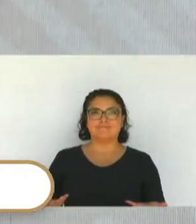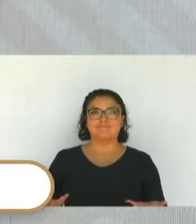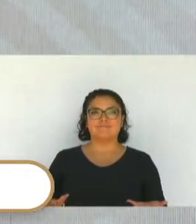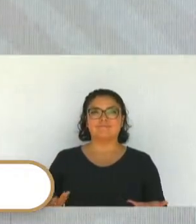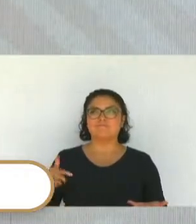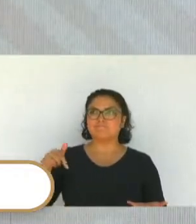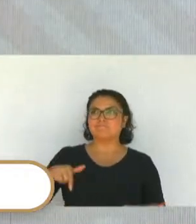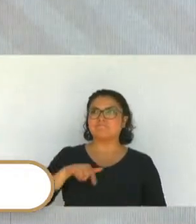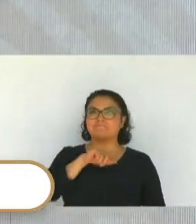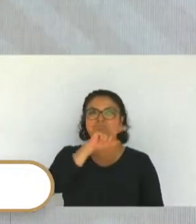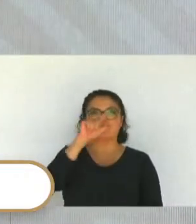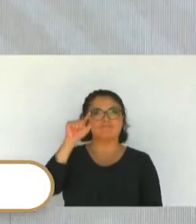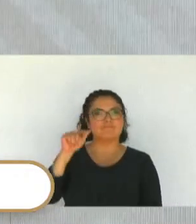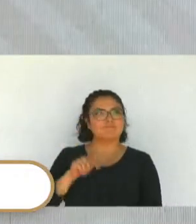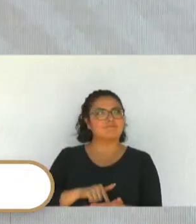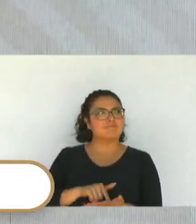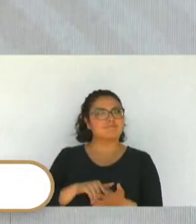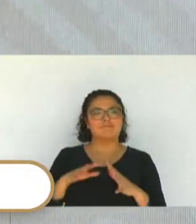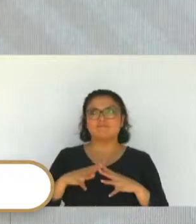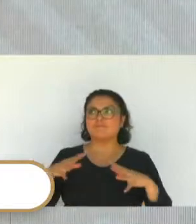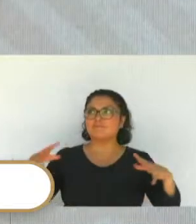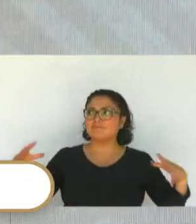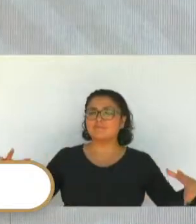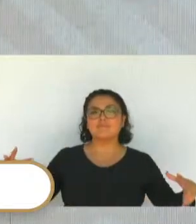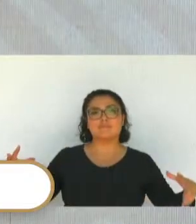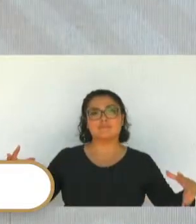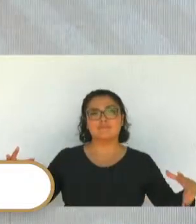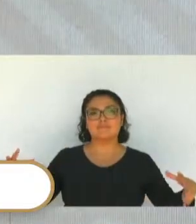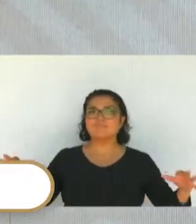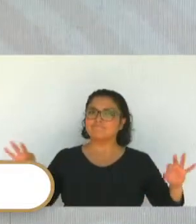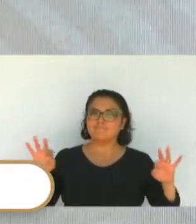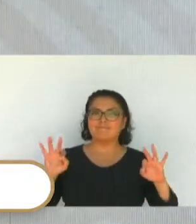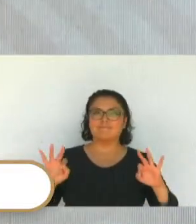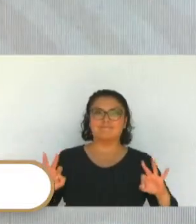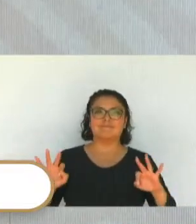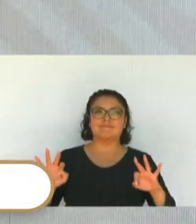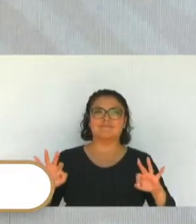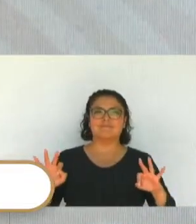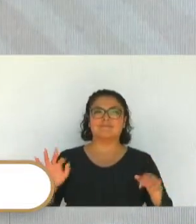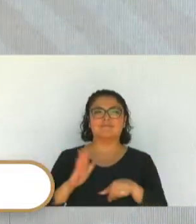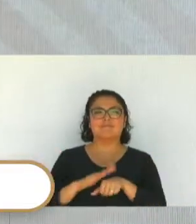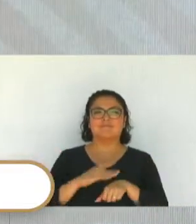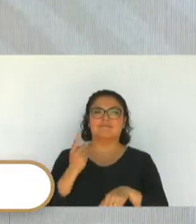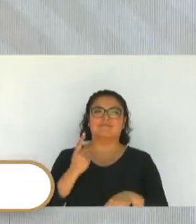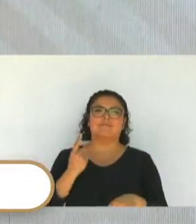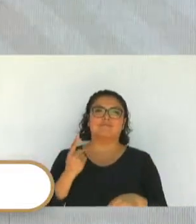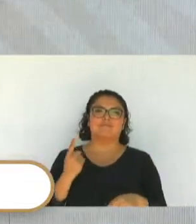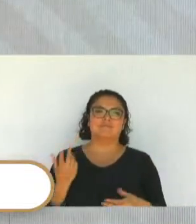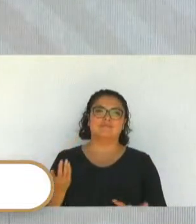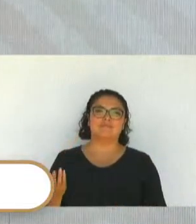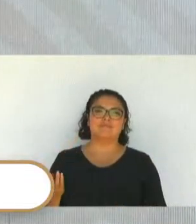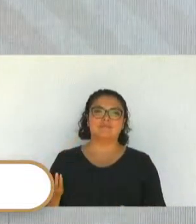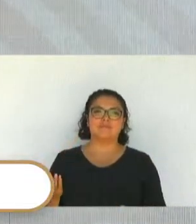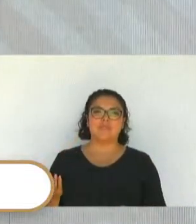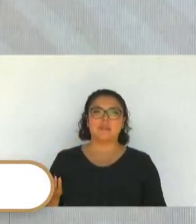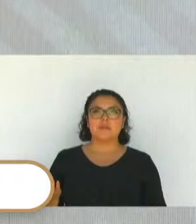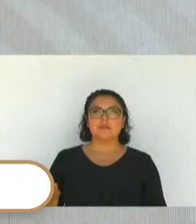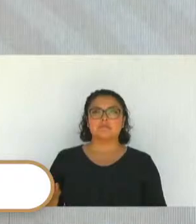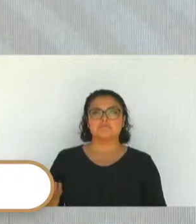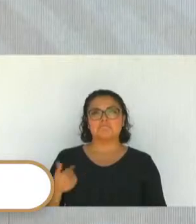un lugar emblemático, y lo es porque fácilmente podría